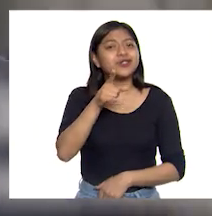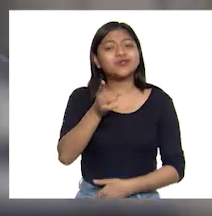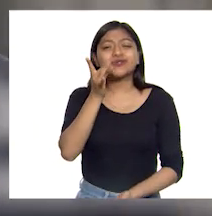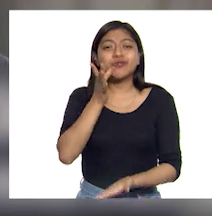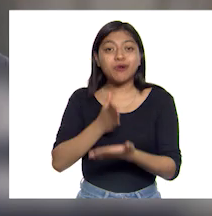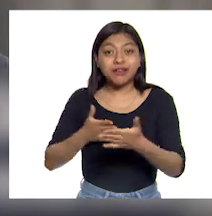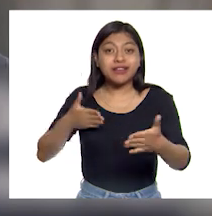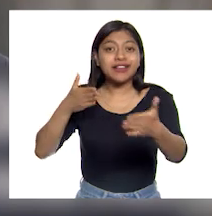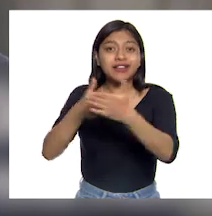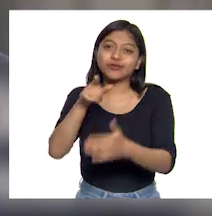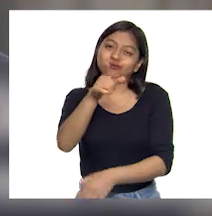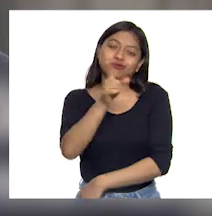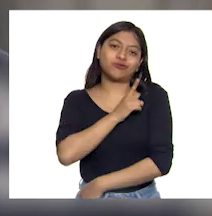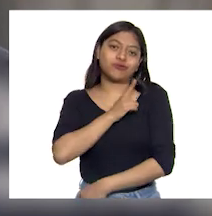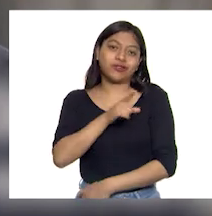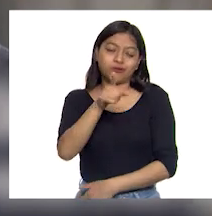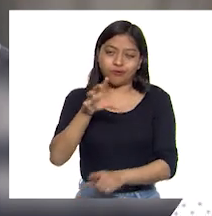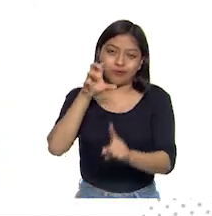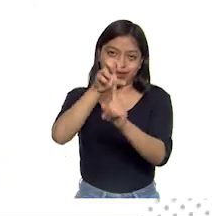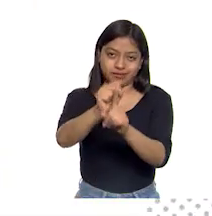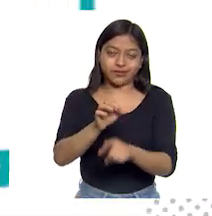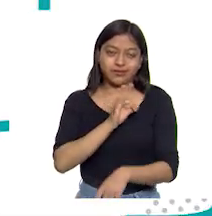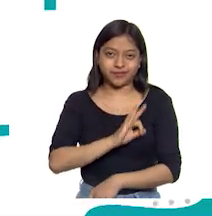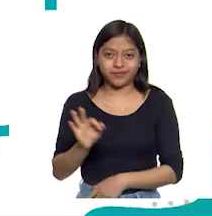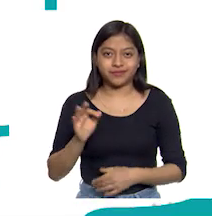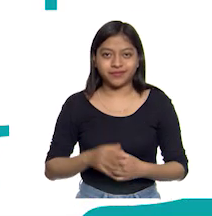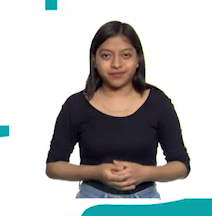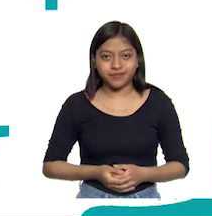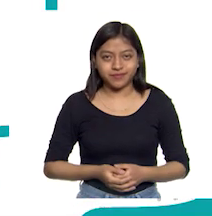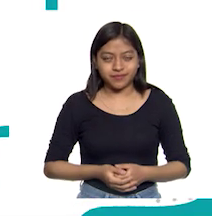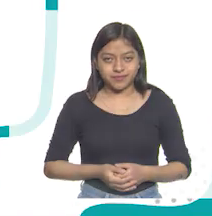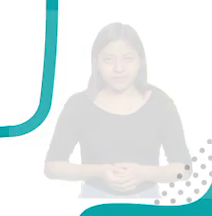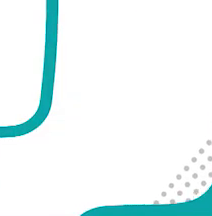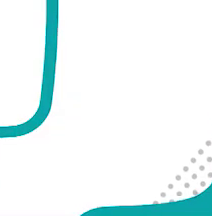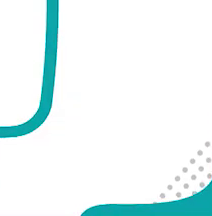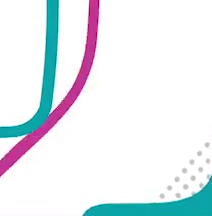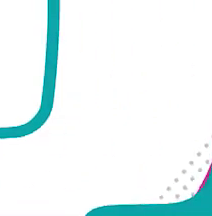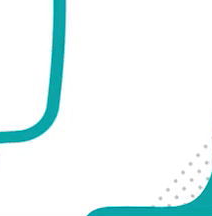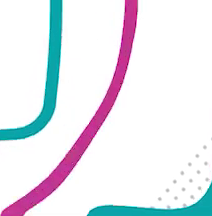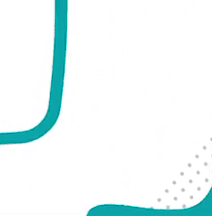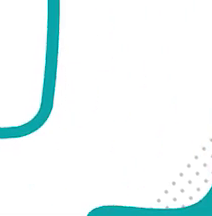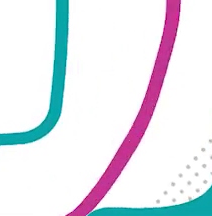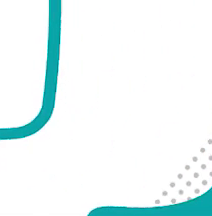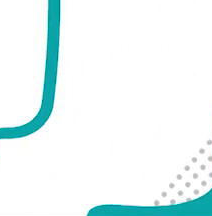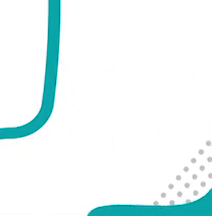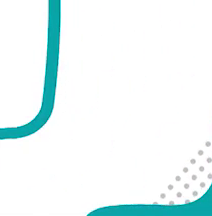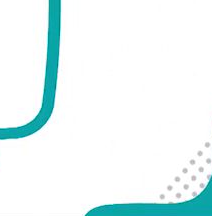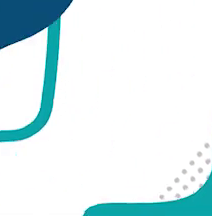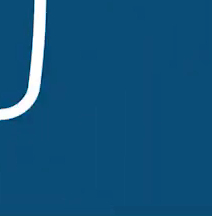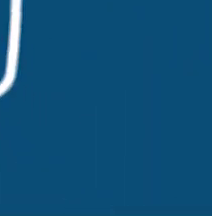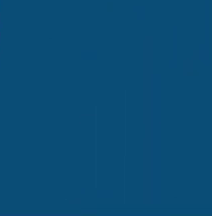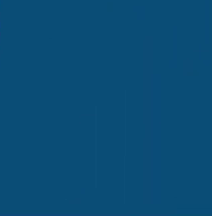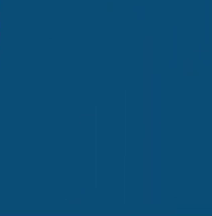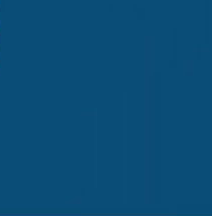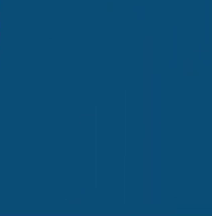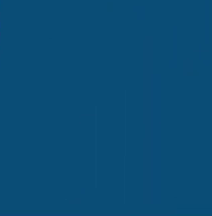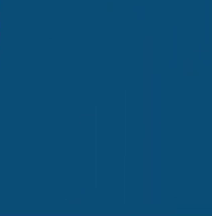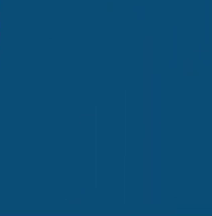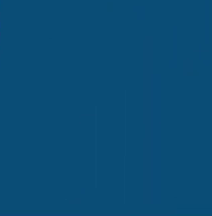años, mi esfuerzo y mi estudio me llevaron a colaborar en el Organismo Internacional de Energía Atómica, convirtiendo mi